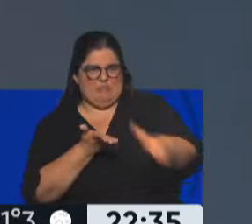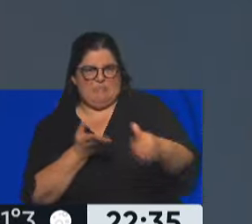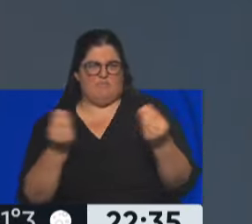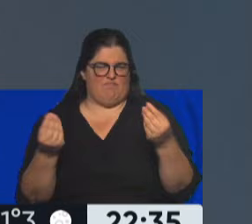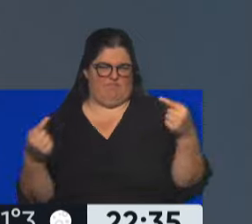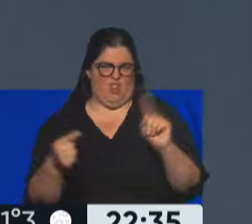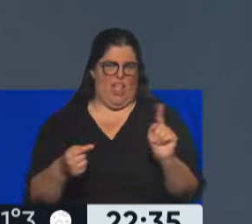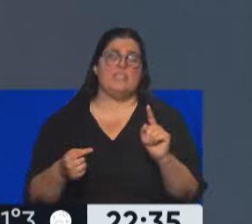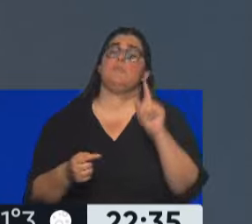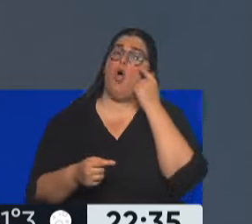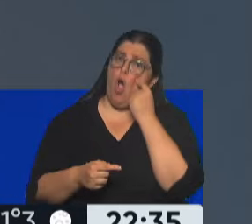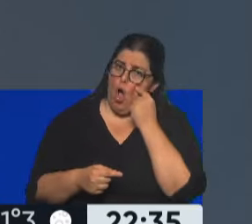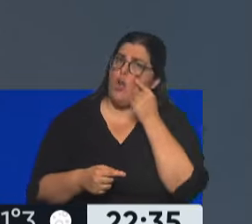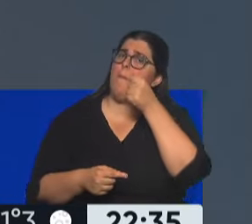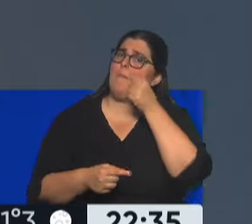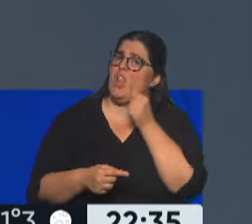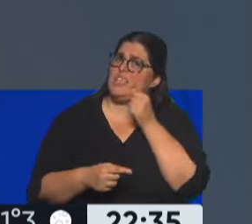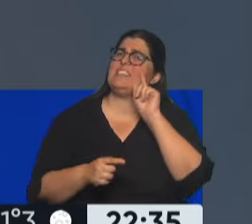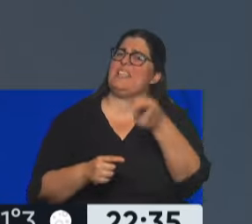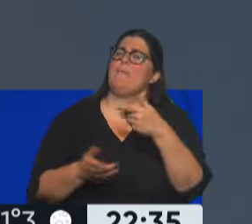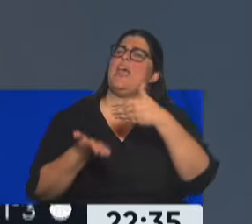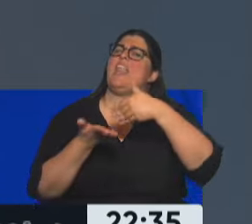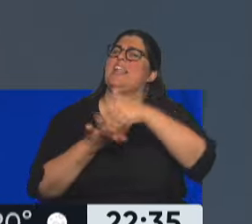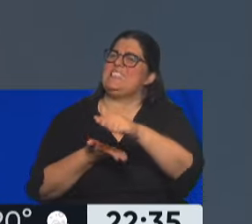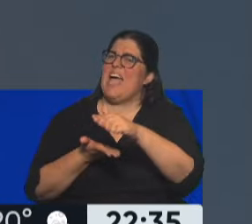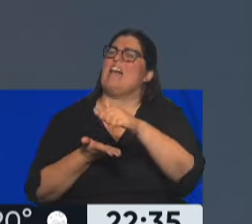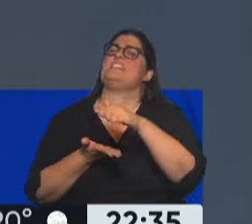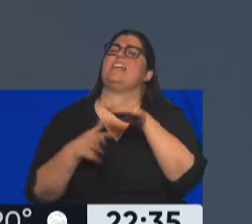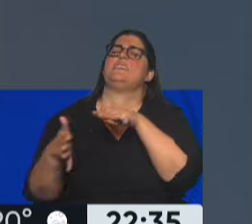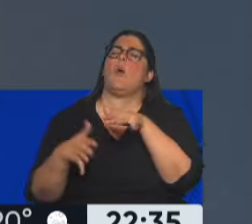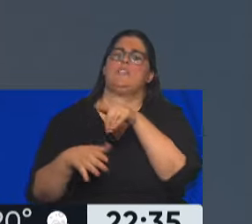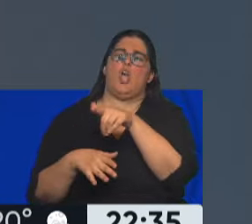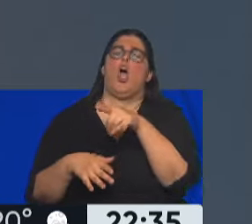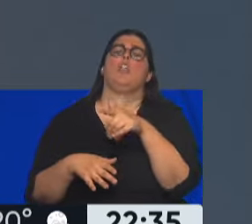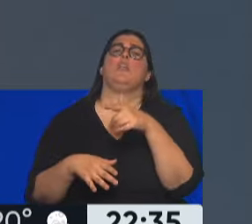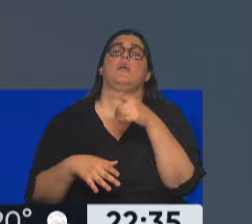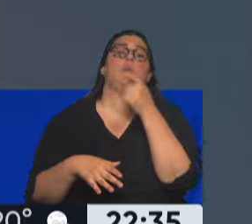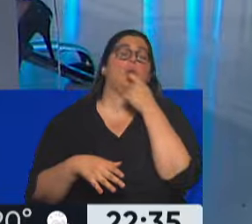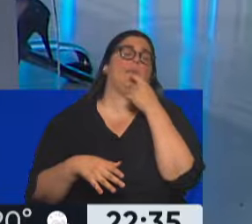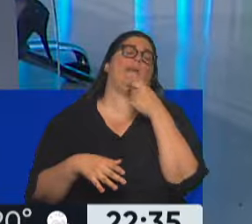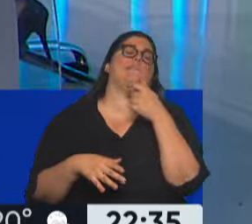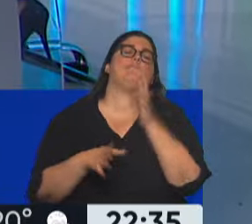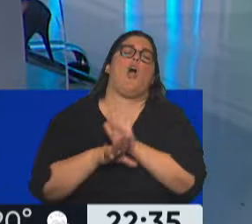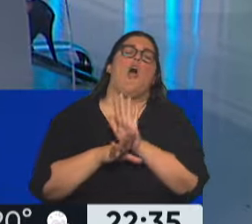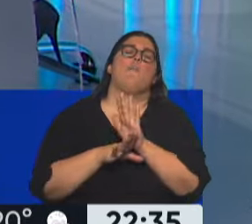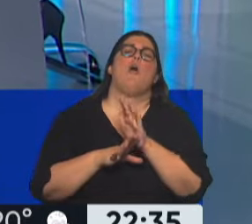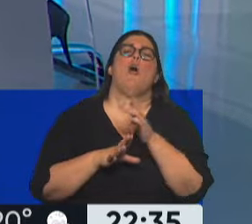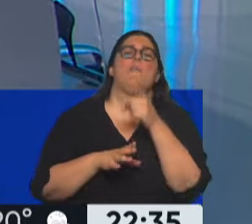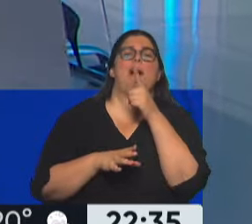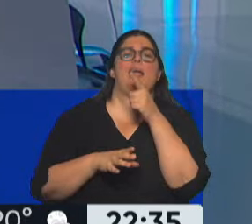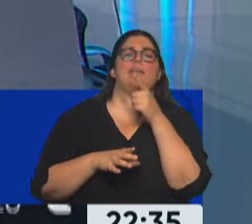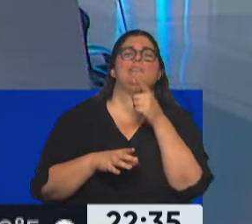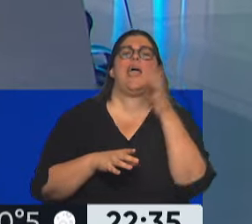ha articulado rechazos en Ceuta y Melilla. Además hay una cuestión de efecto globo, vos apretás acá y se infla allá. Vos apretás para que baje en